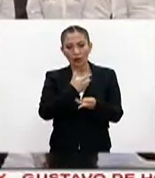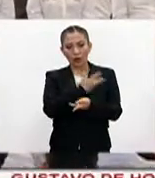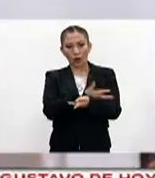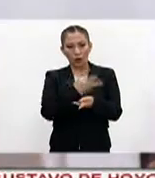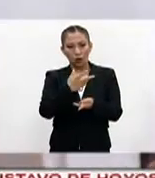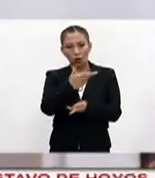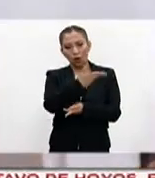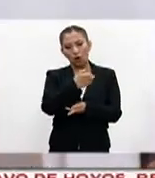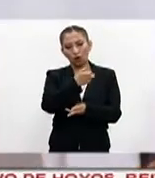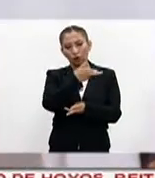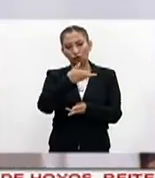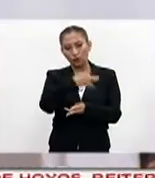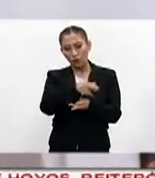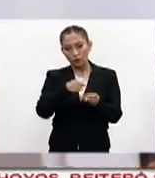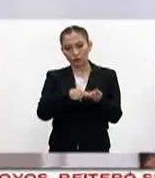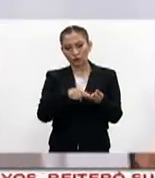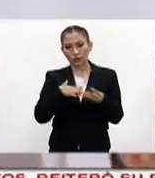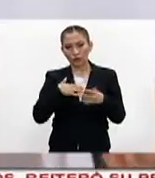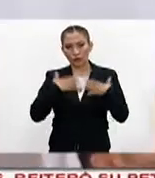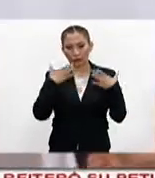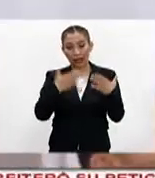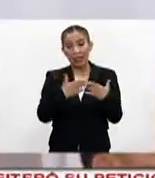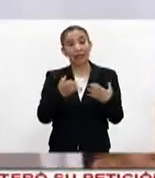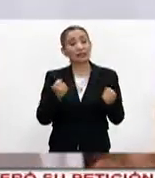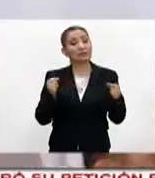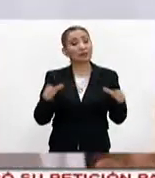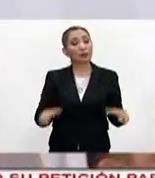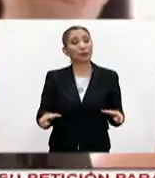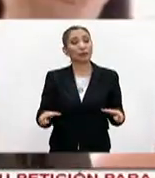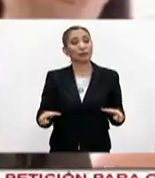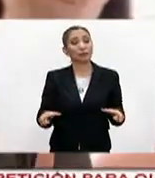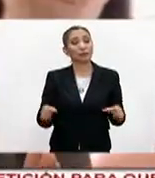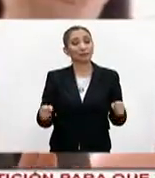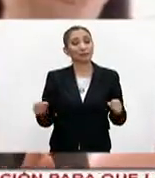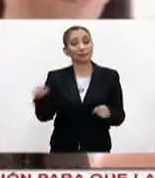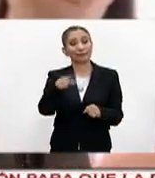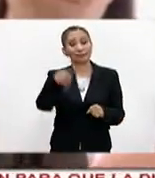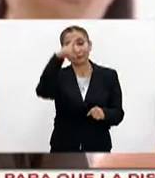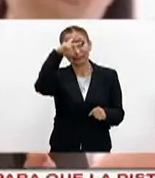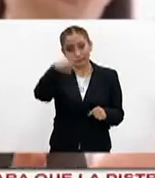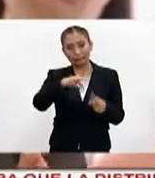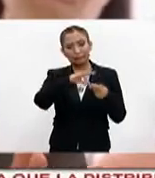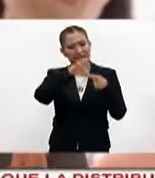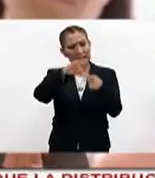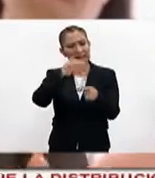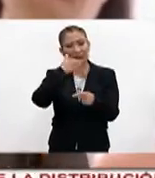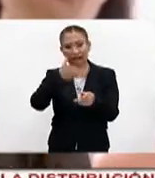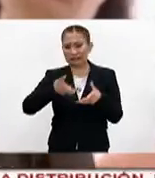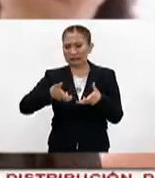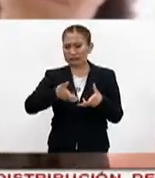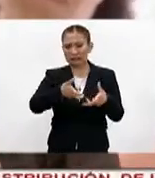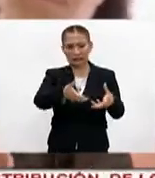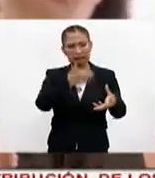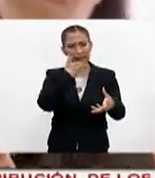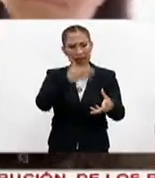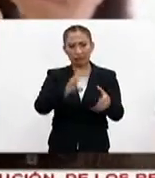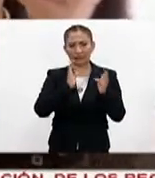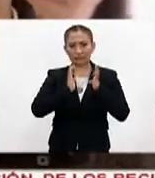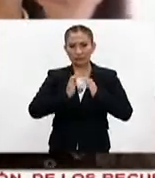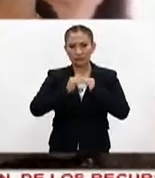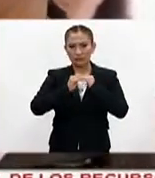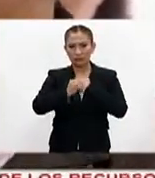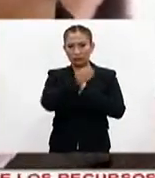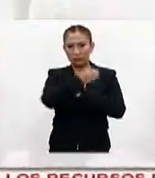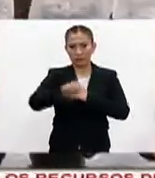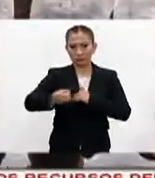honorabilidad, confianza y garantía de que llevará a México por un rumbo de estabilidad